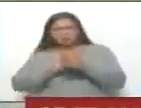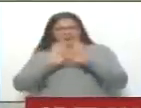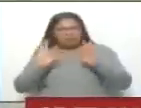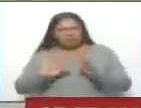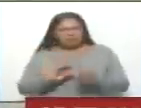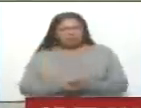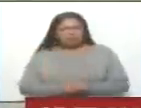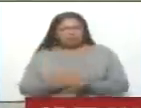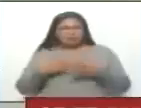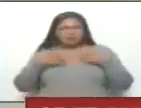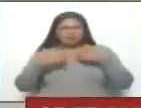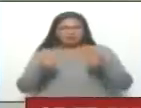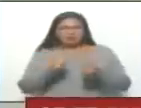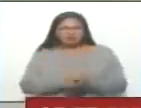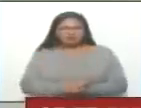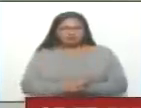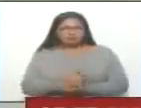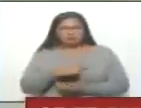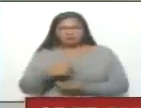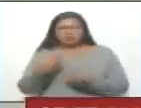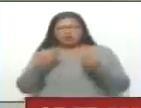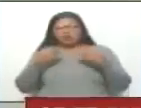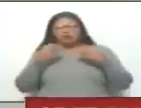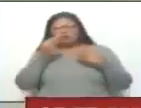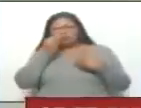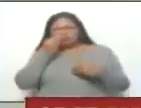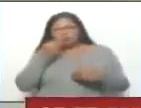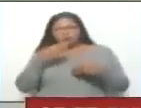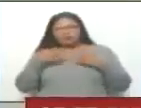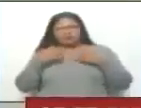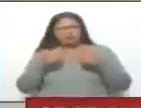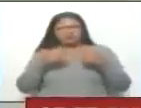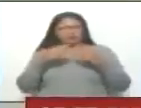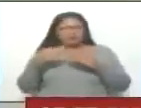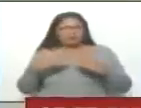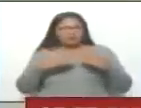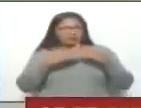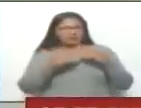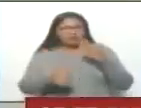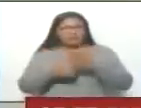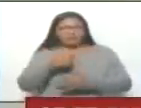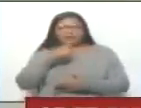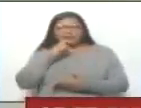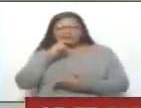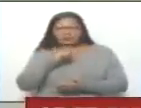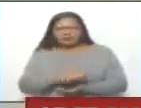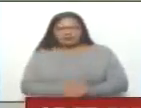la salud, vamos con alimentación, vamos con vivienda, y el módulo más difícil,